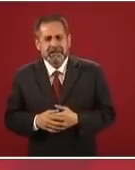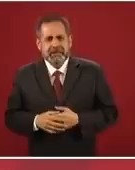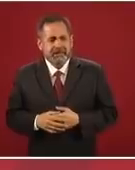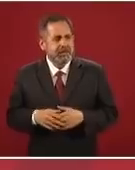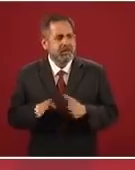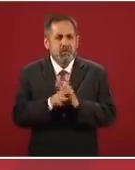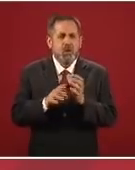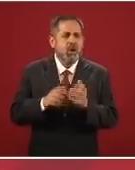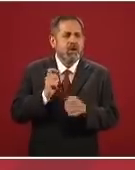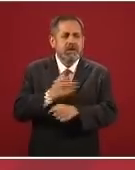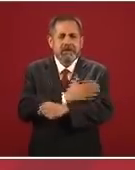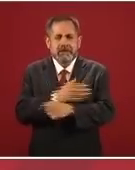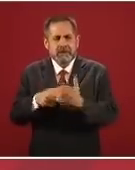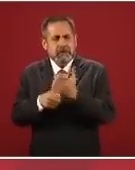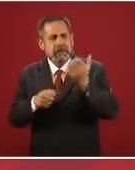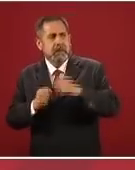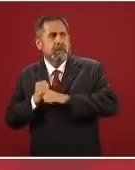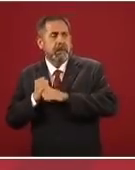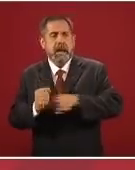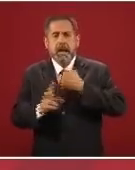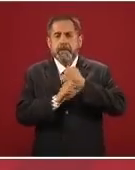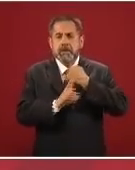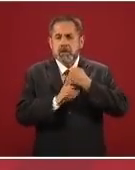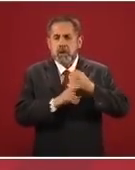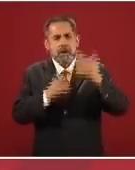marros a romper vidrios,